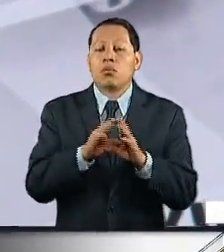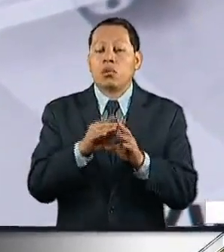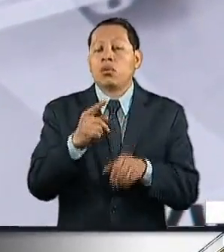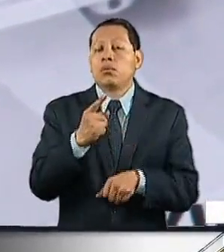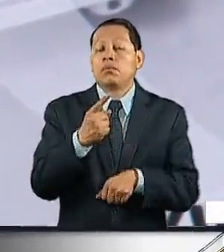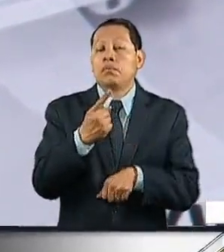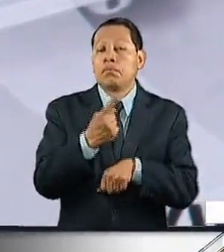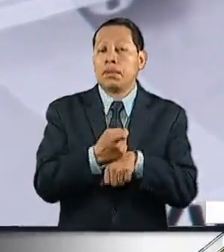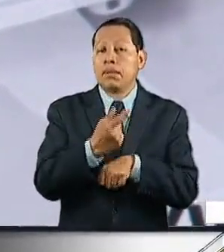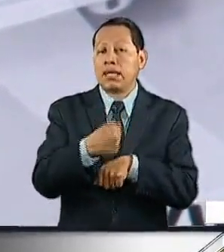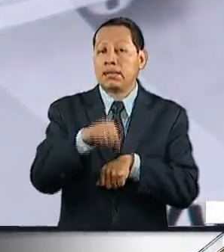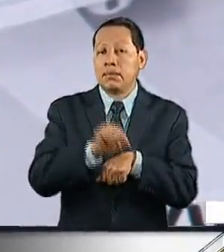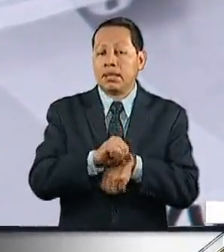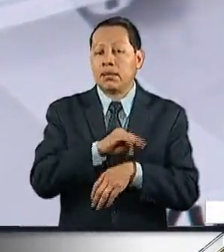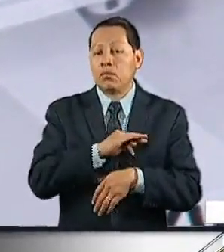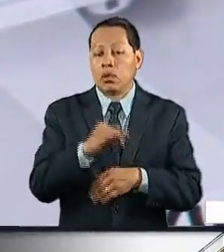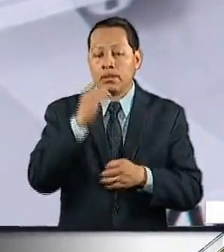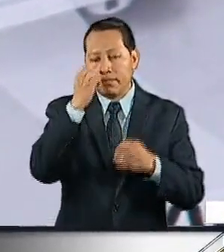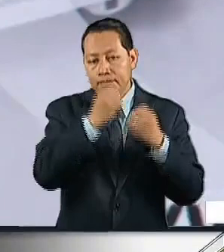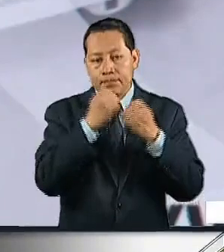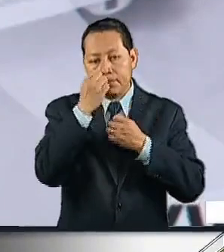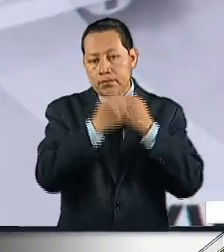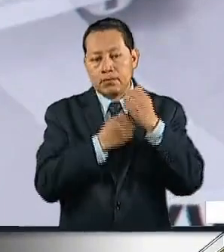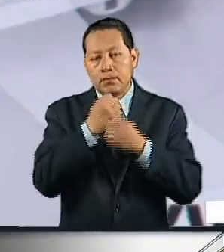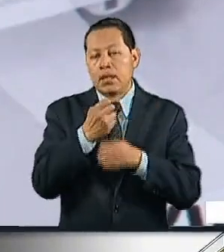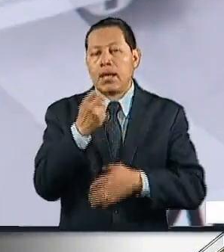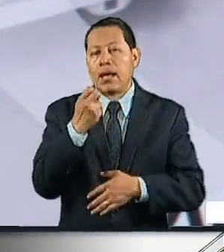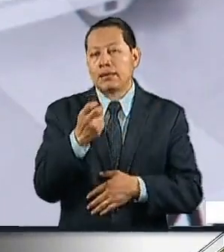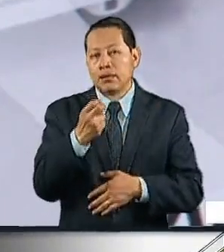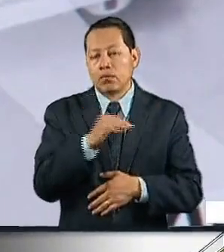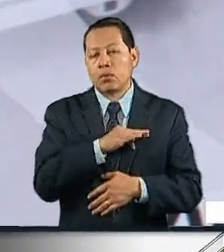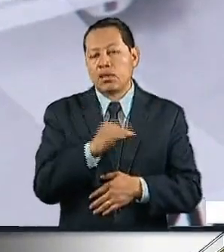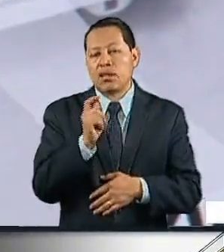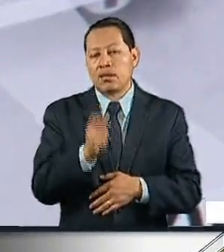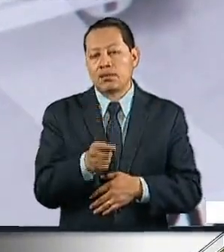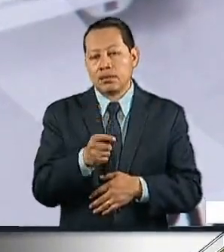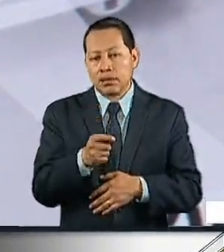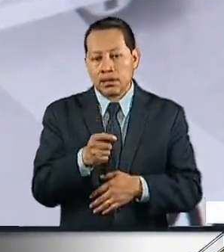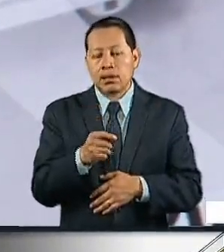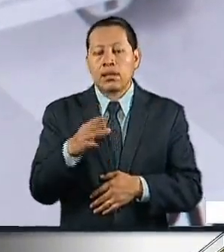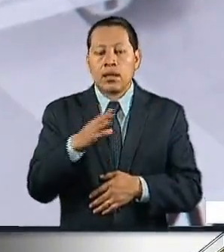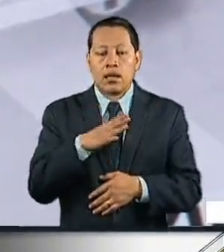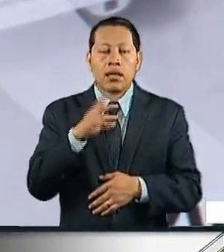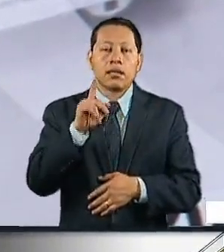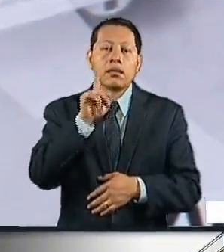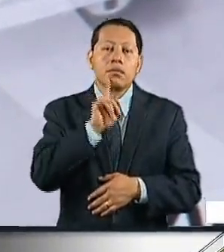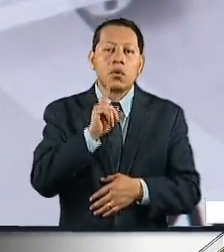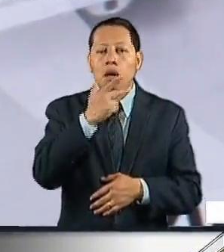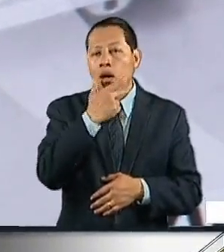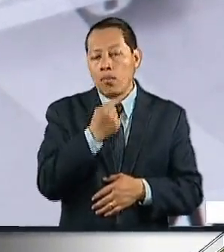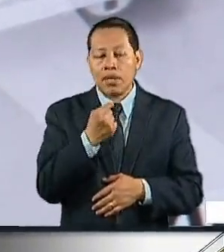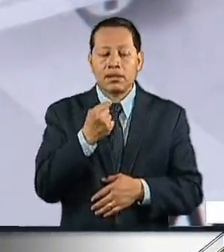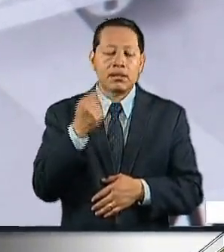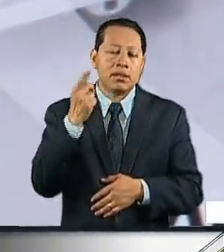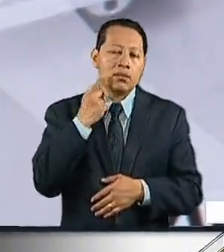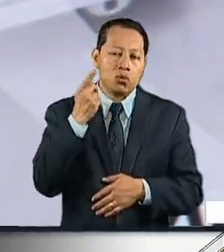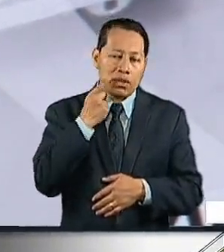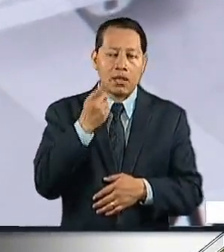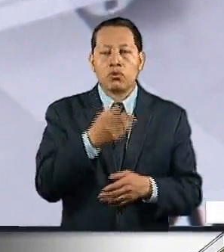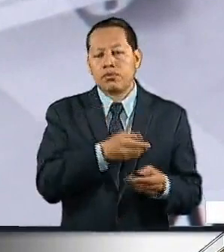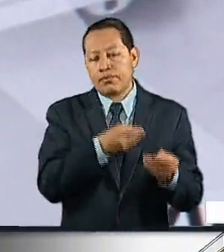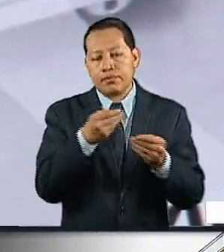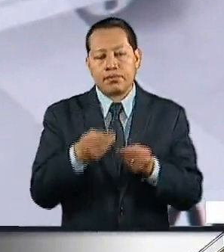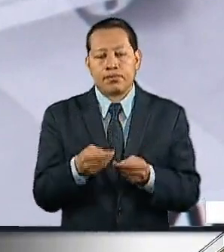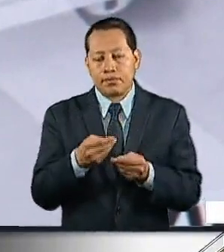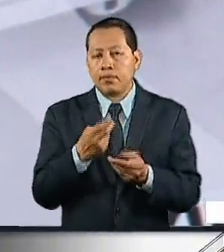la revisar esta parte que nos regresan las y los diputados y